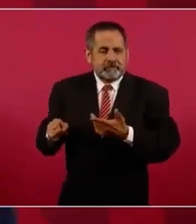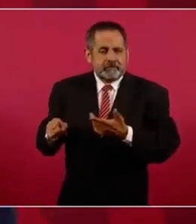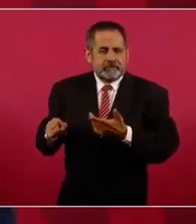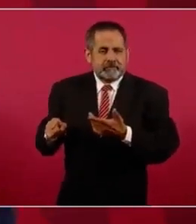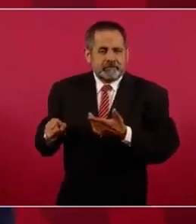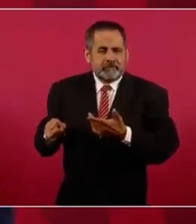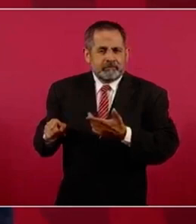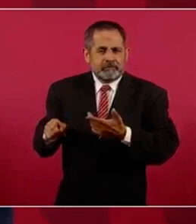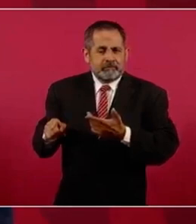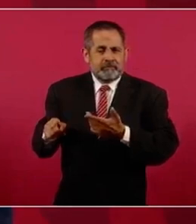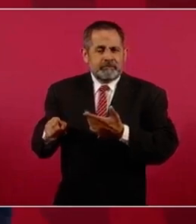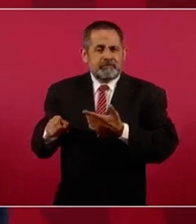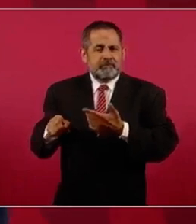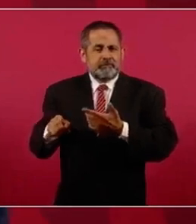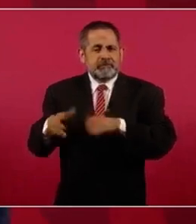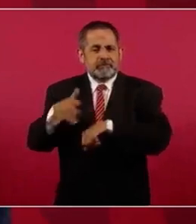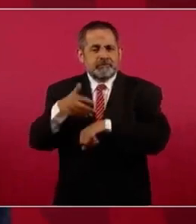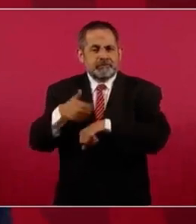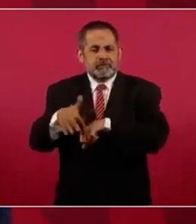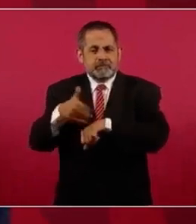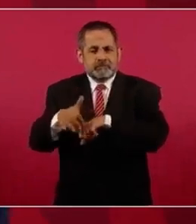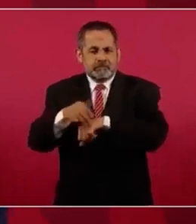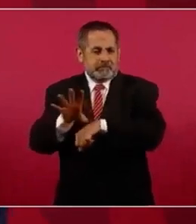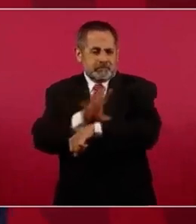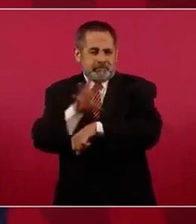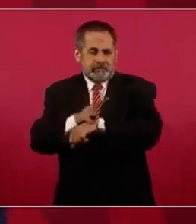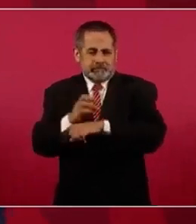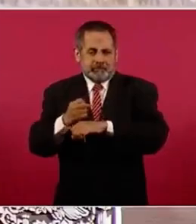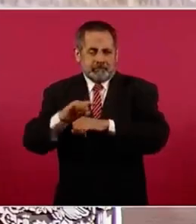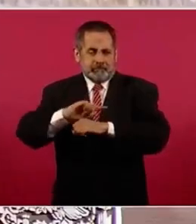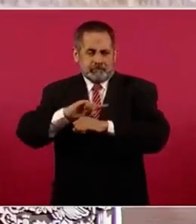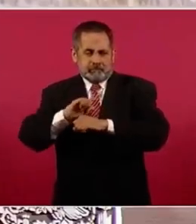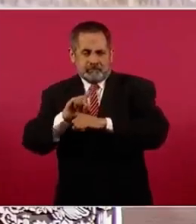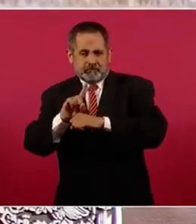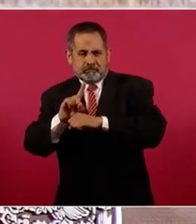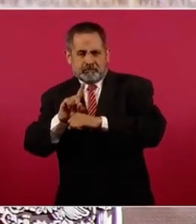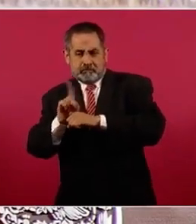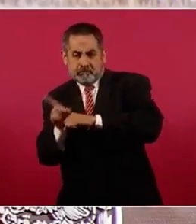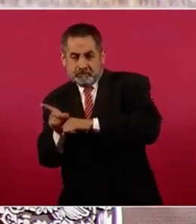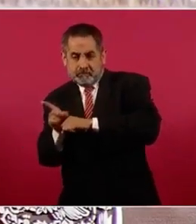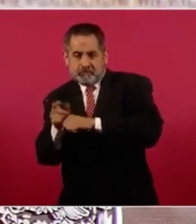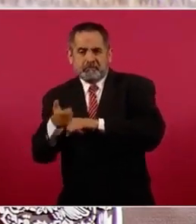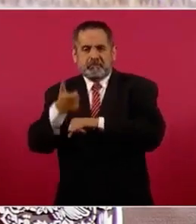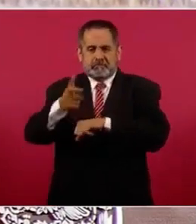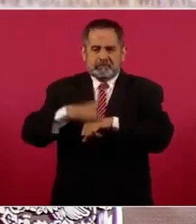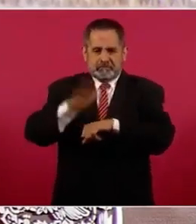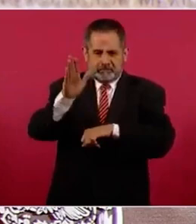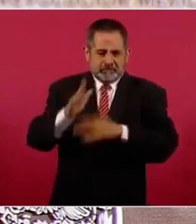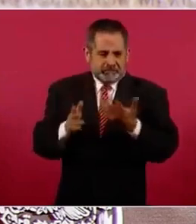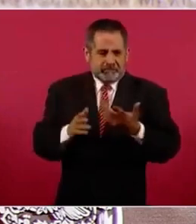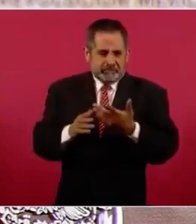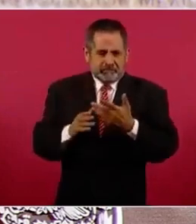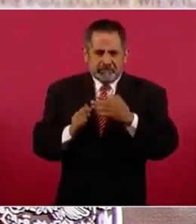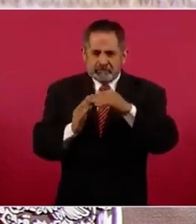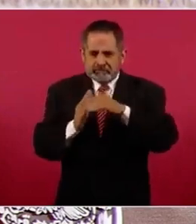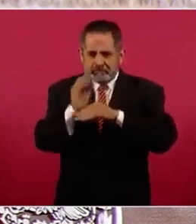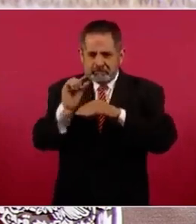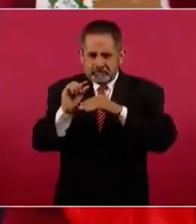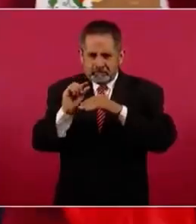una determinada cantidad de energía, es una tarifa. Se pasa, aunque sea